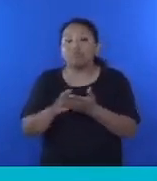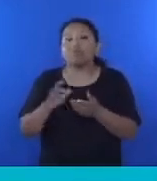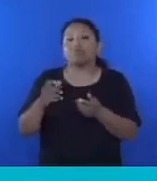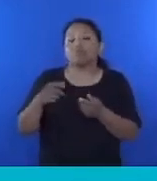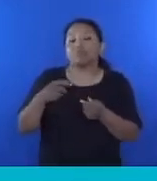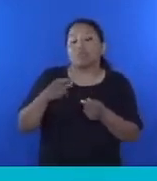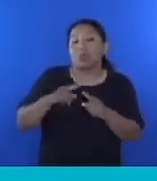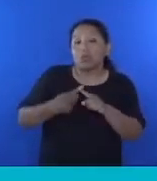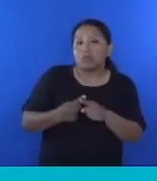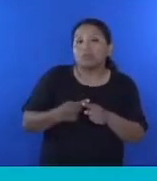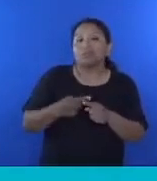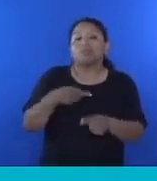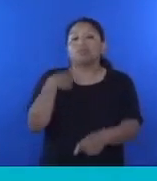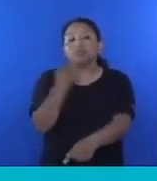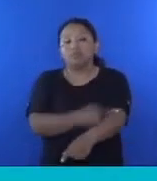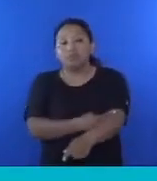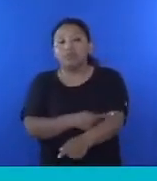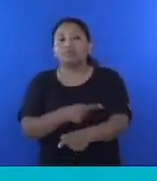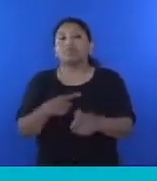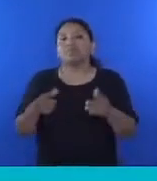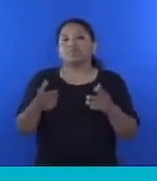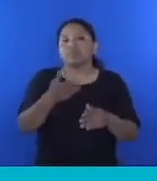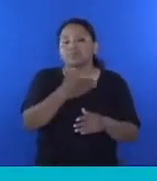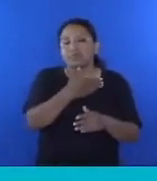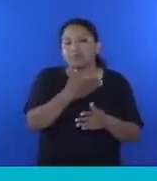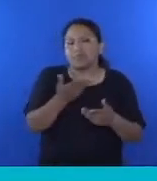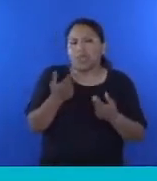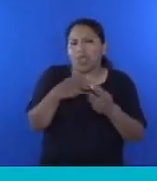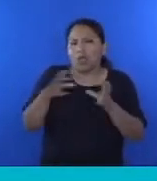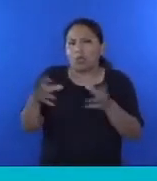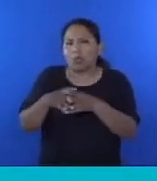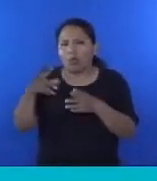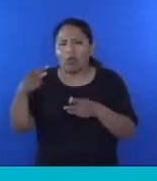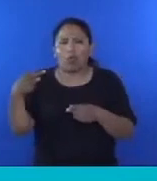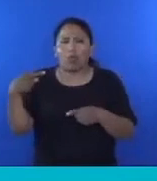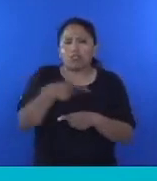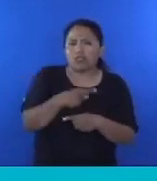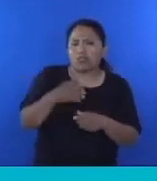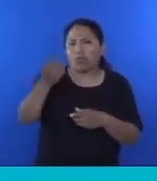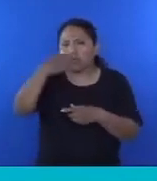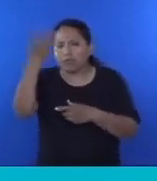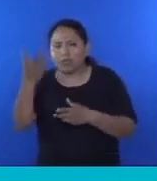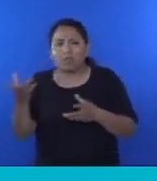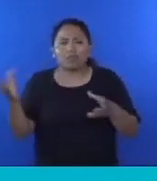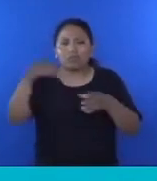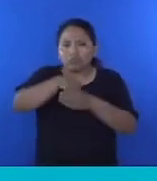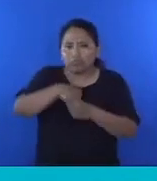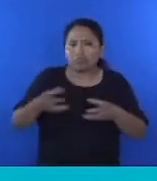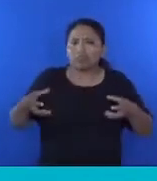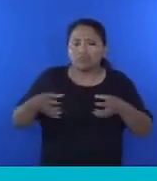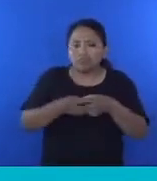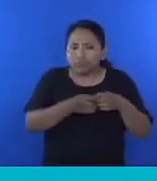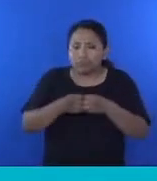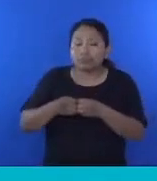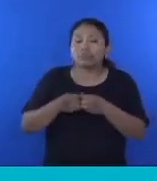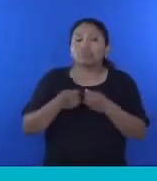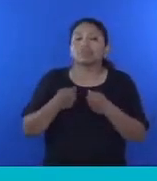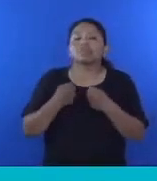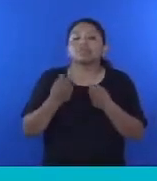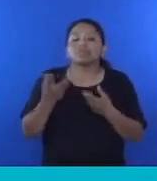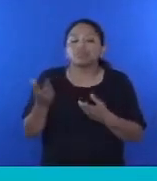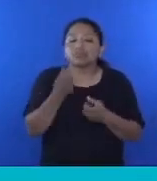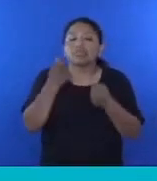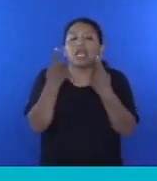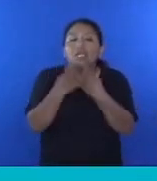Ejecutivo, intervino el oficialismo e intervinimos algunos bloques de la oposición, logramos recursos para